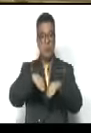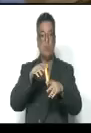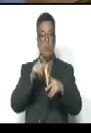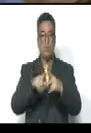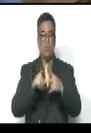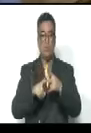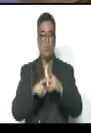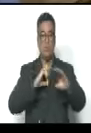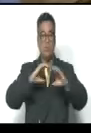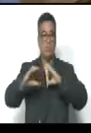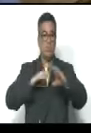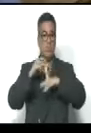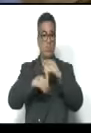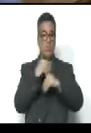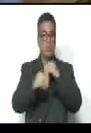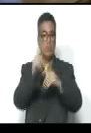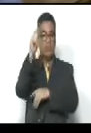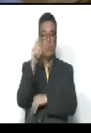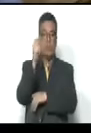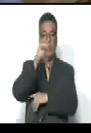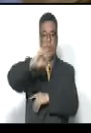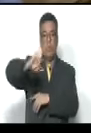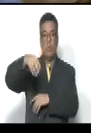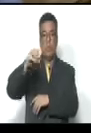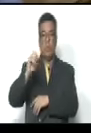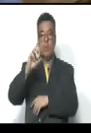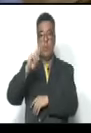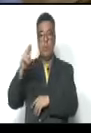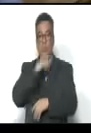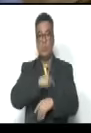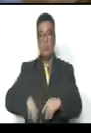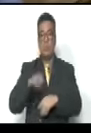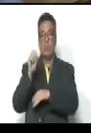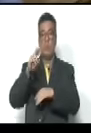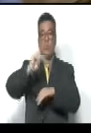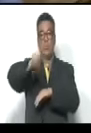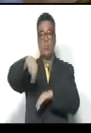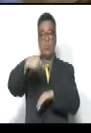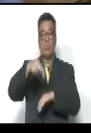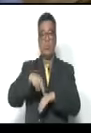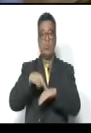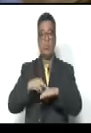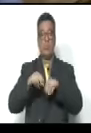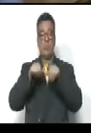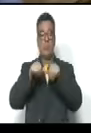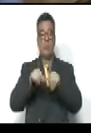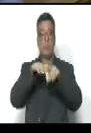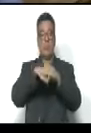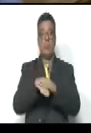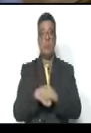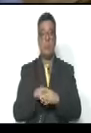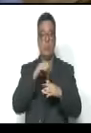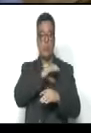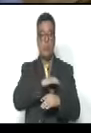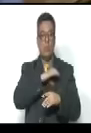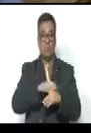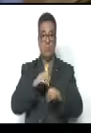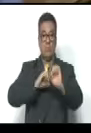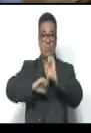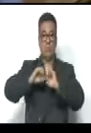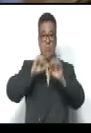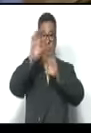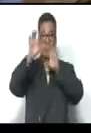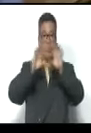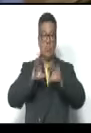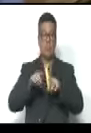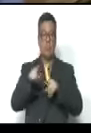secretaria. Comunicaciones dirigidas al diputado Jorge Rodríguez Gómez, presidente de la Asamblea Nacional y miembro permanente del Consejo de Defensa de la